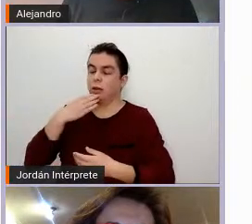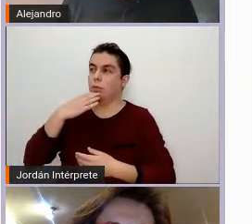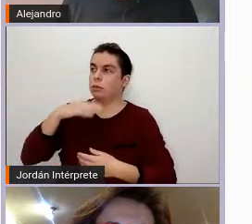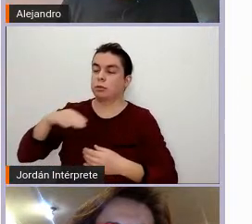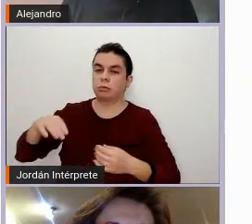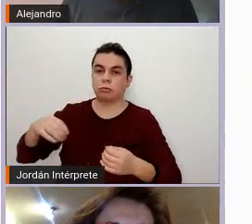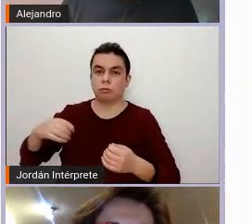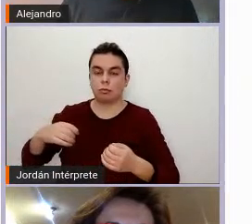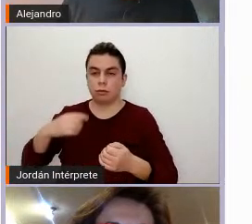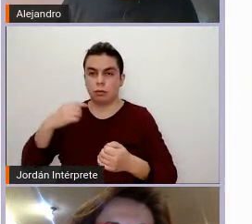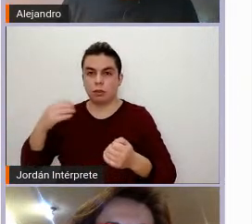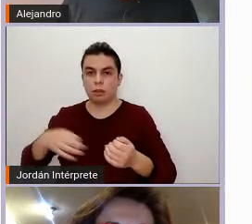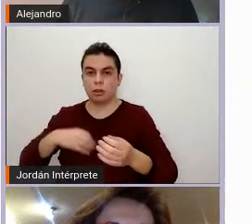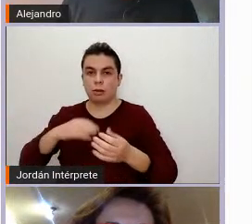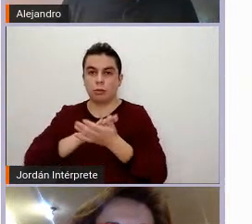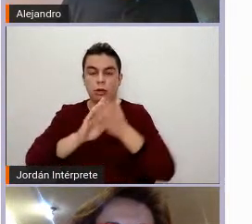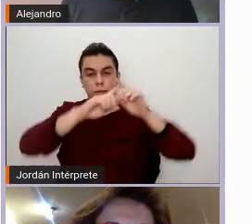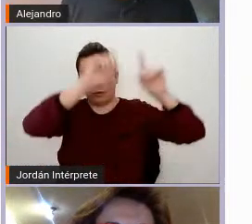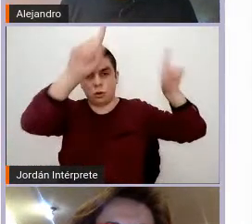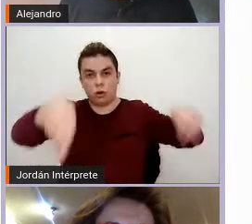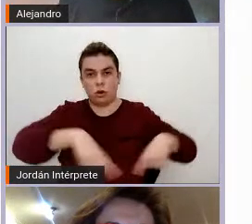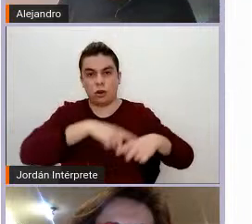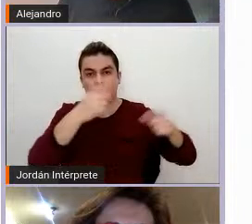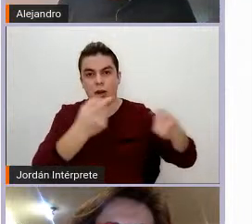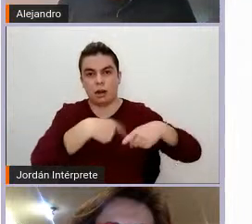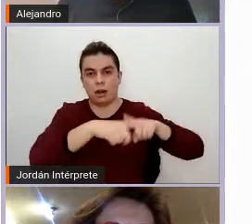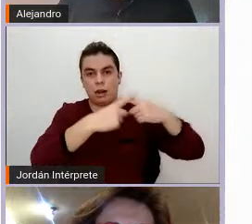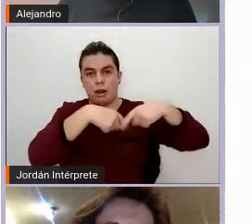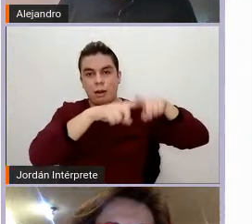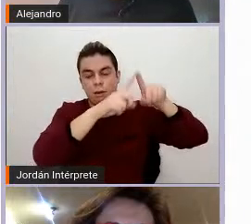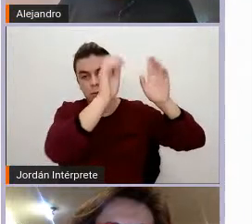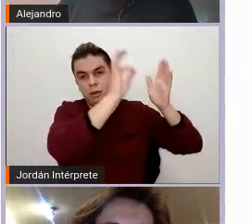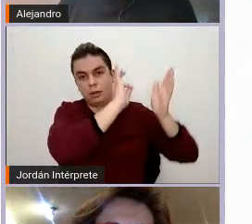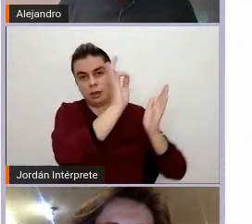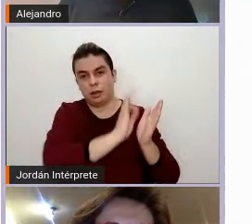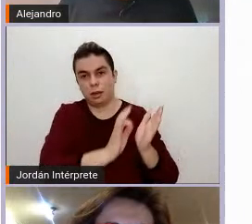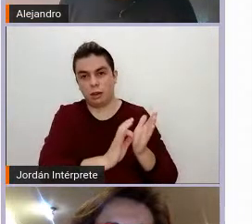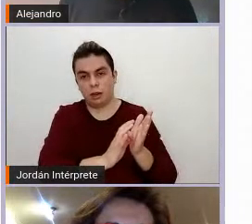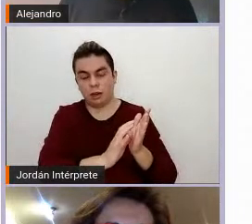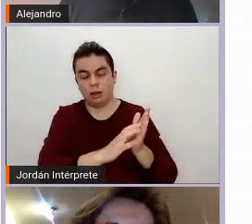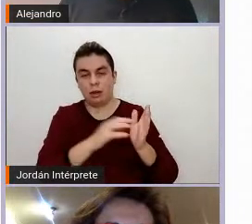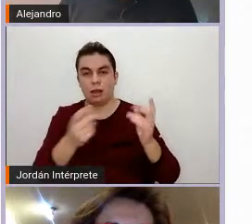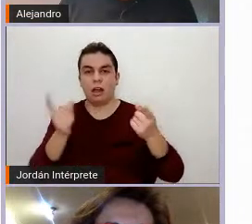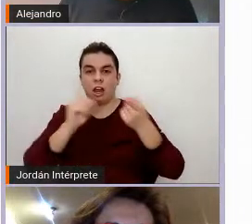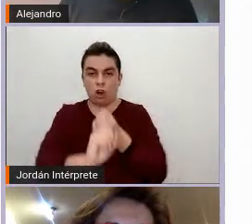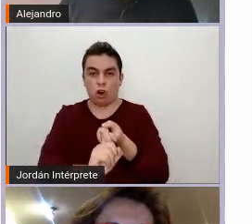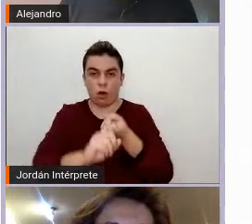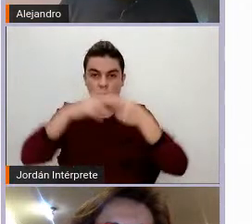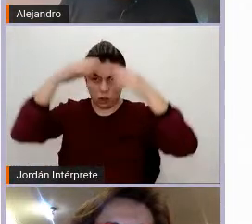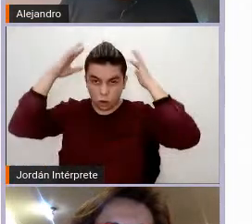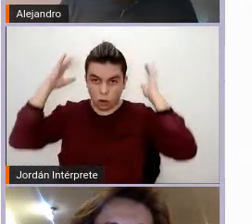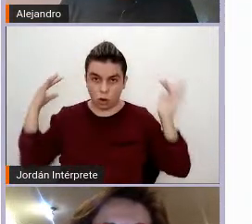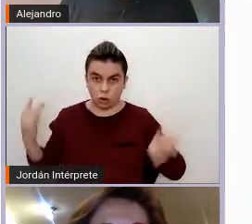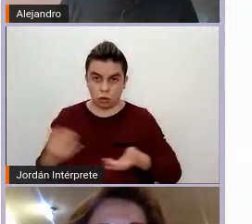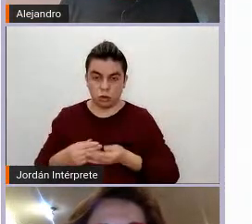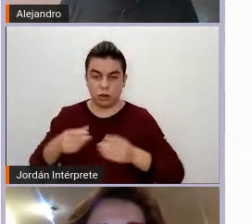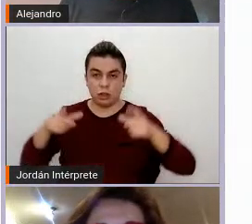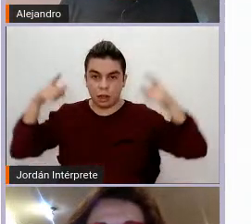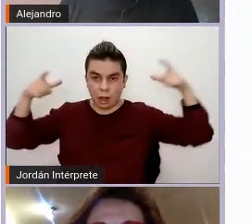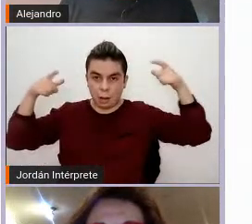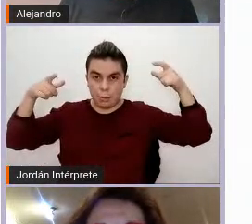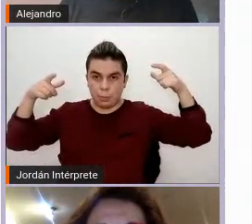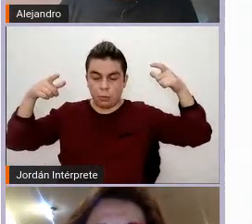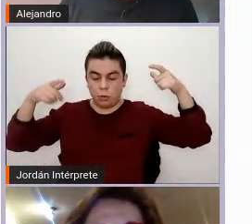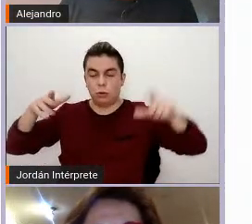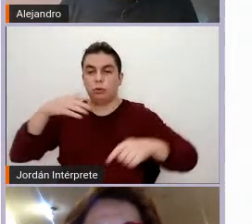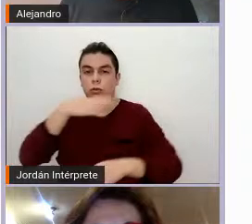la arpillera Los novios campesinos, según describe el catálogo, cuya imagen, si corresponde a esta captura,